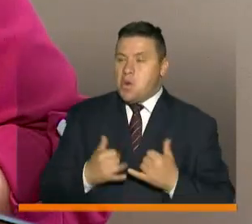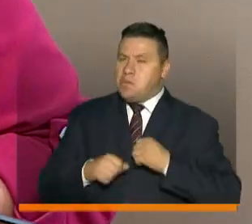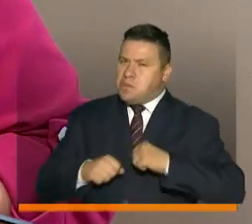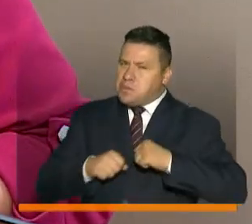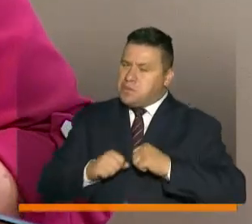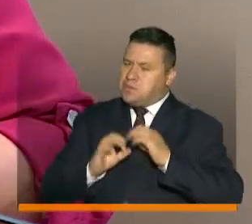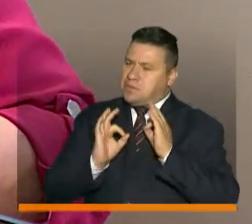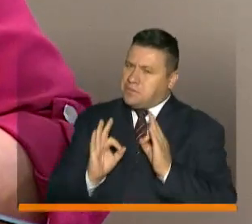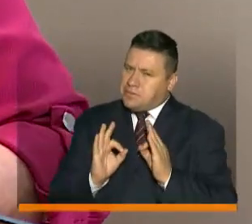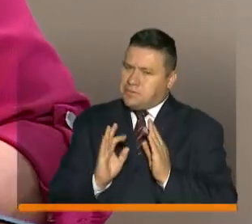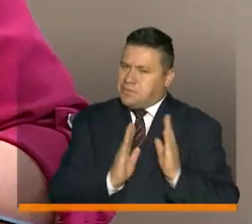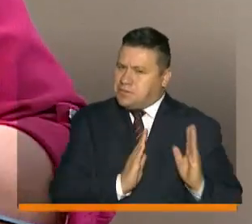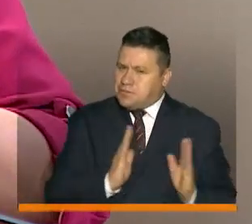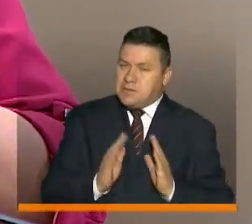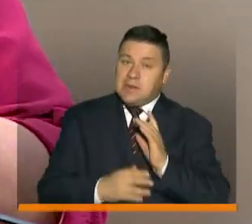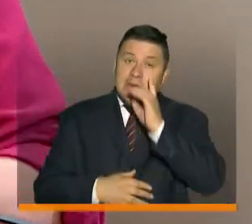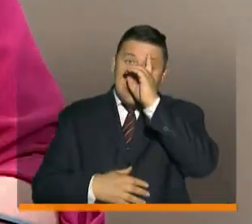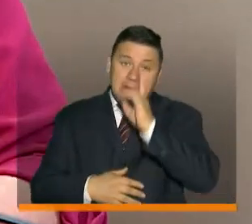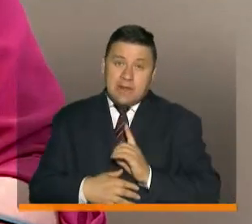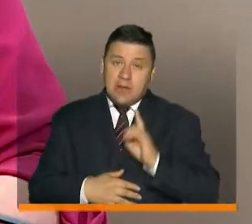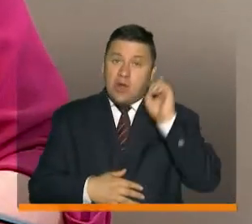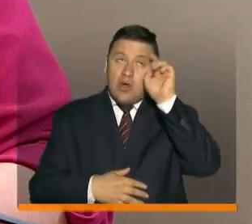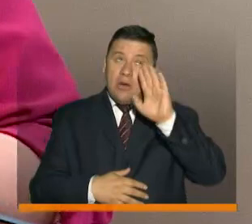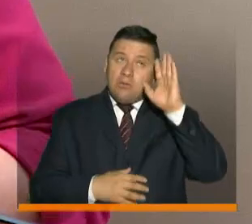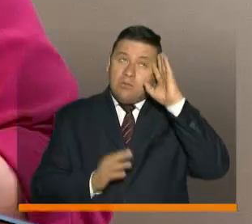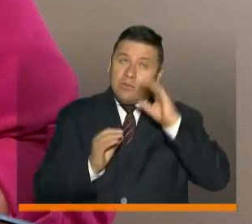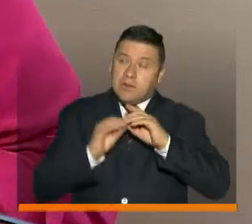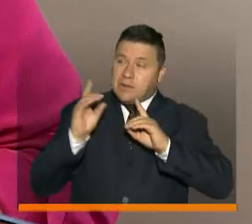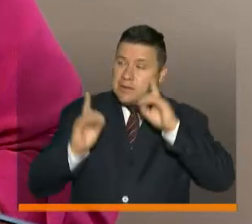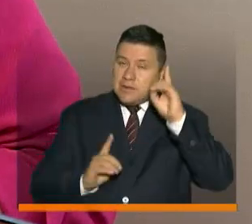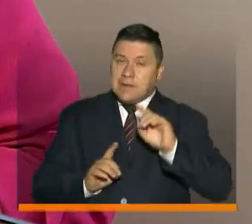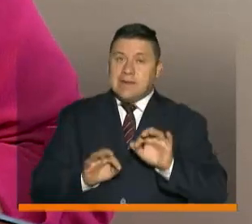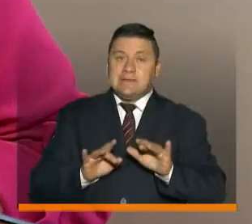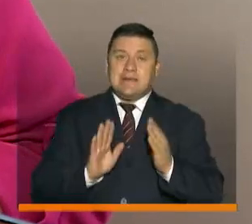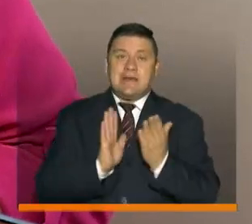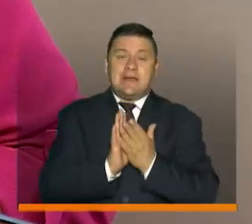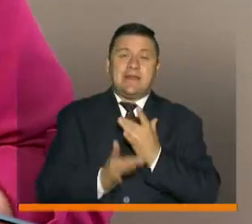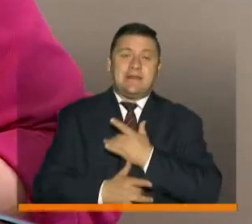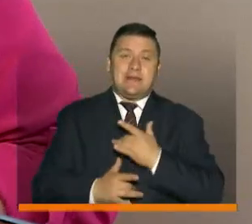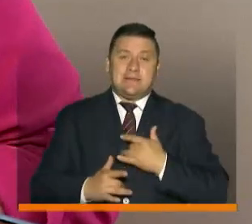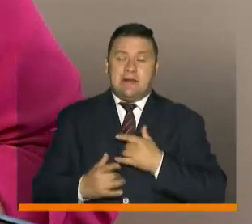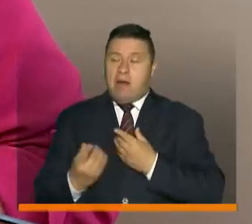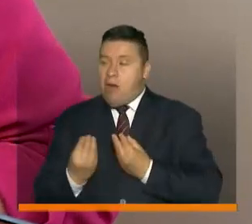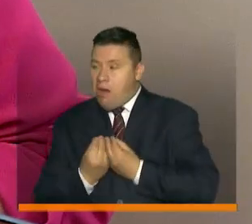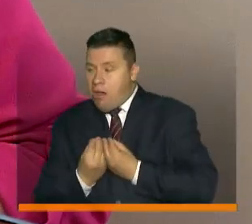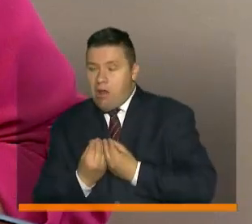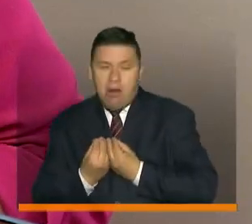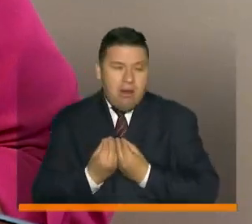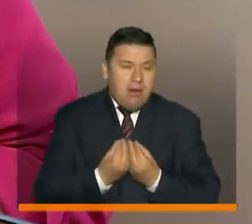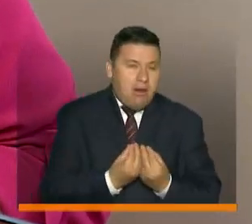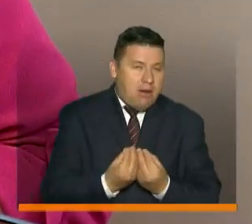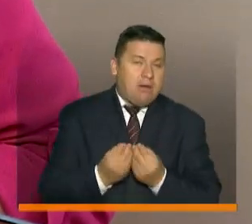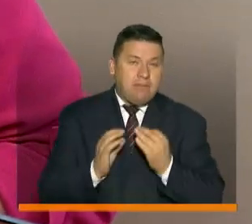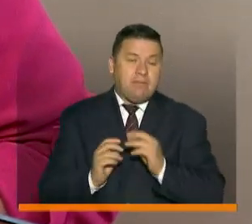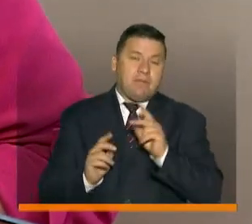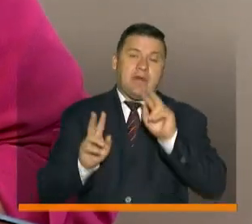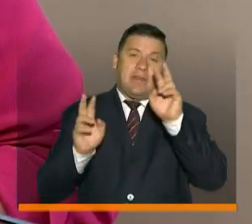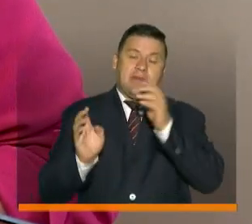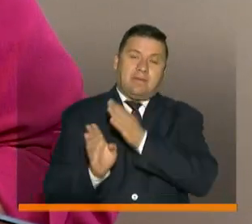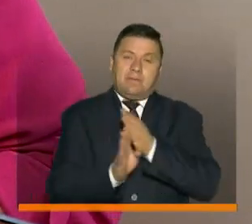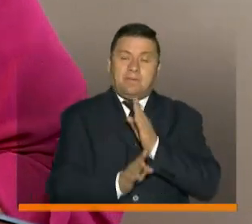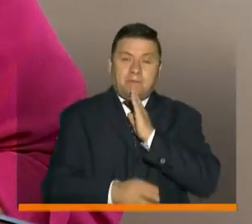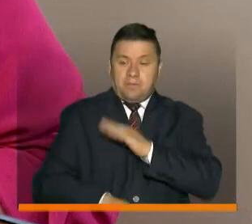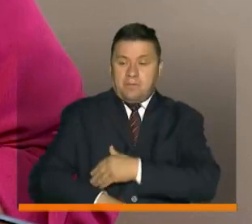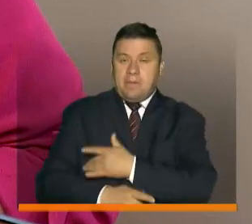muy relacionado con las decisiones de cada gobernante y de las secretarías de salud. Y aquí menciono, presidente, antes de pasar al siguiente tema, que con